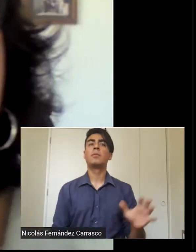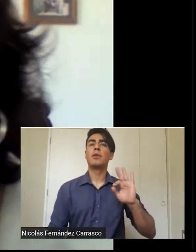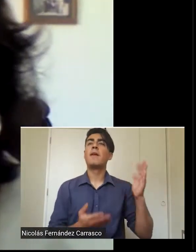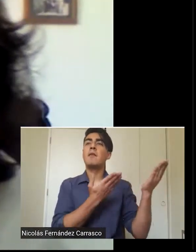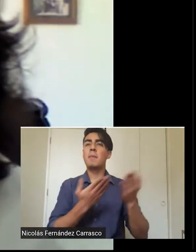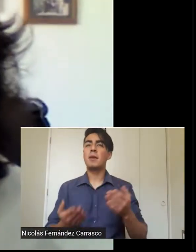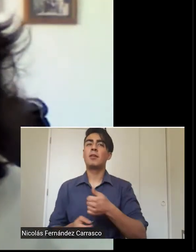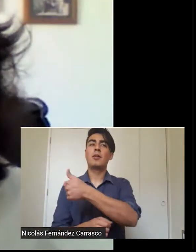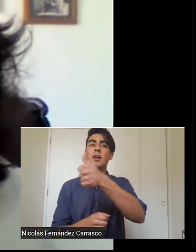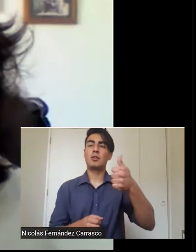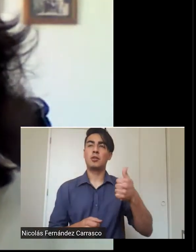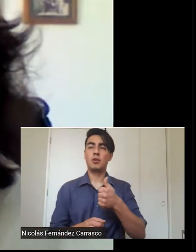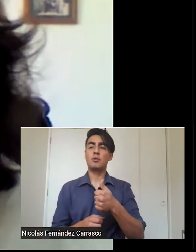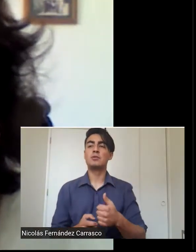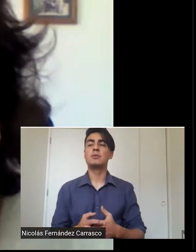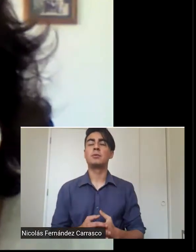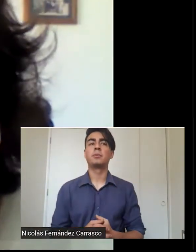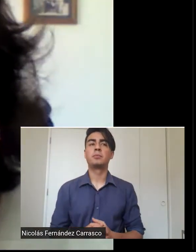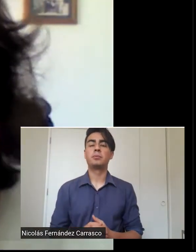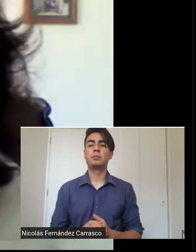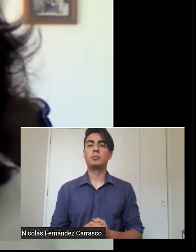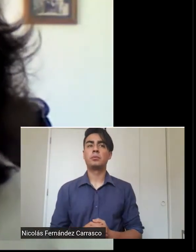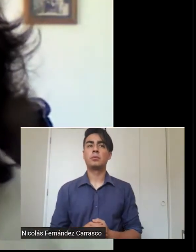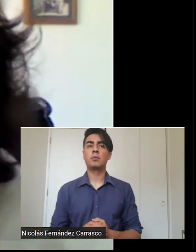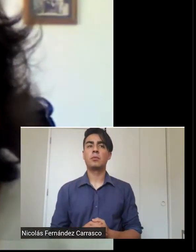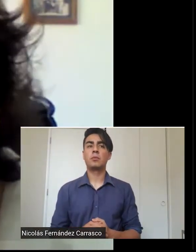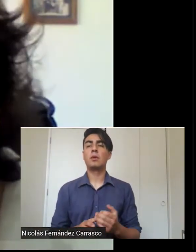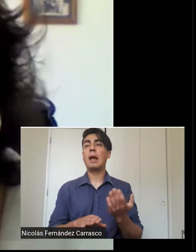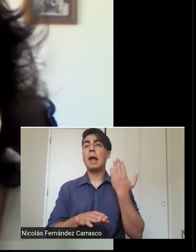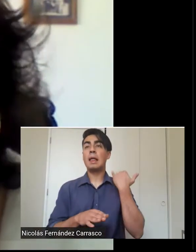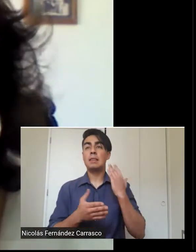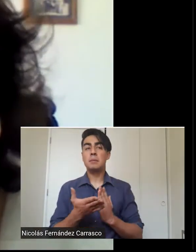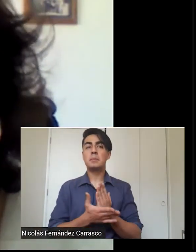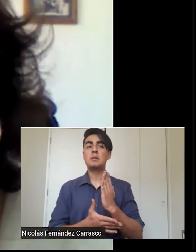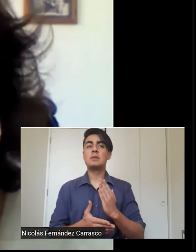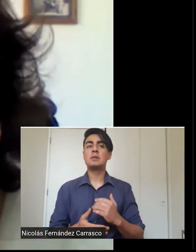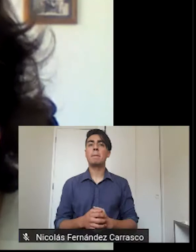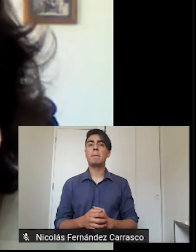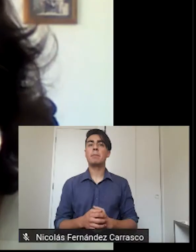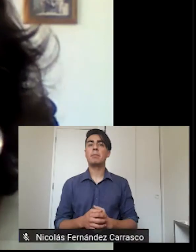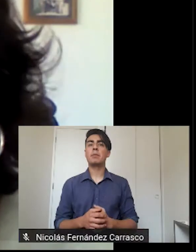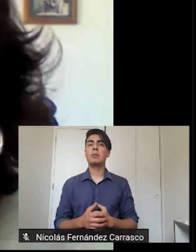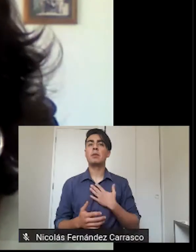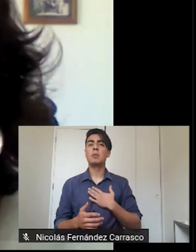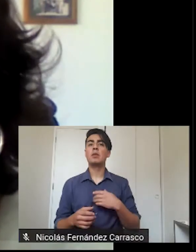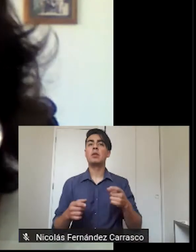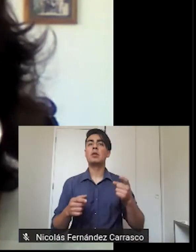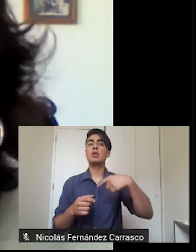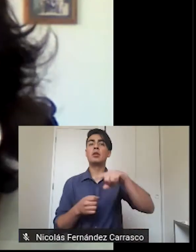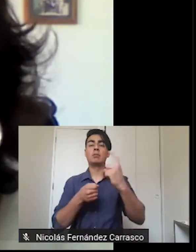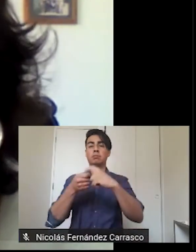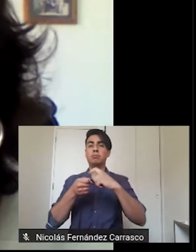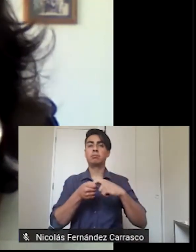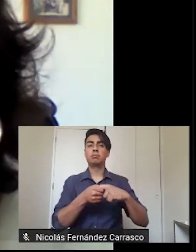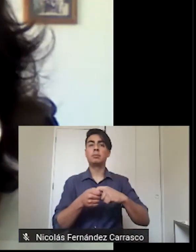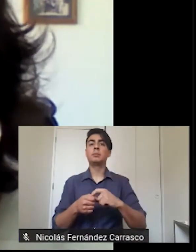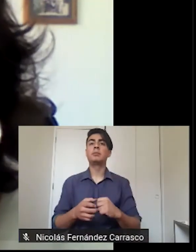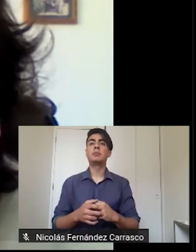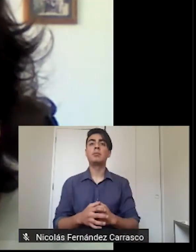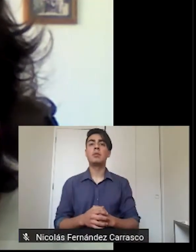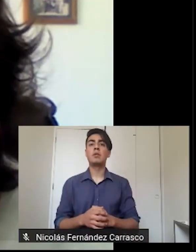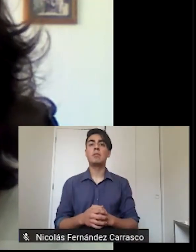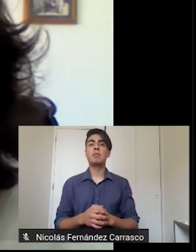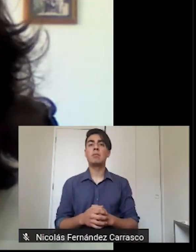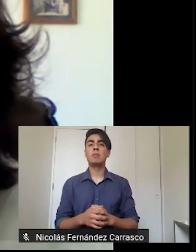Bienvenidos todos y todas a este webinar internacional. Antes de partir, quisiera que todas las personas que están en la